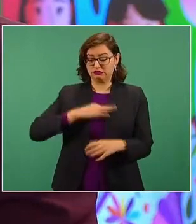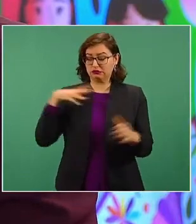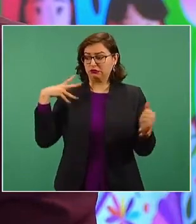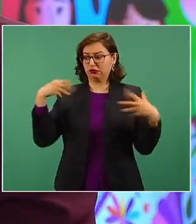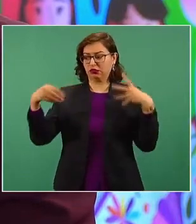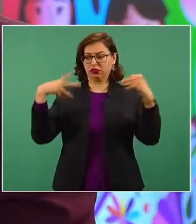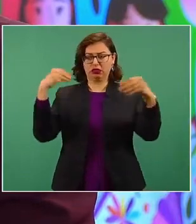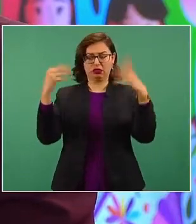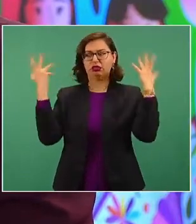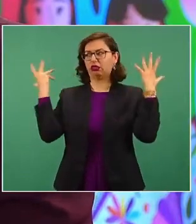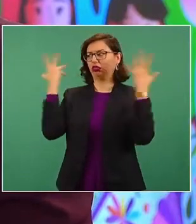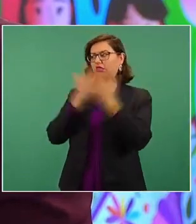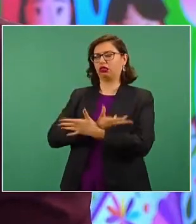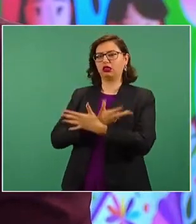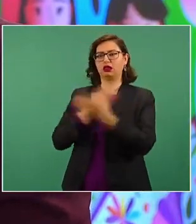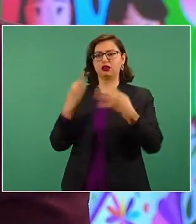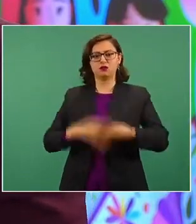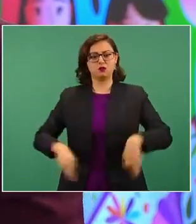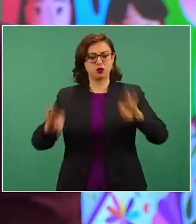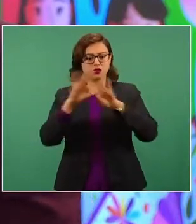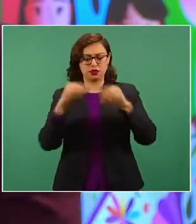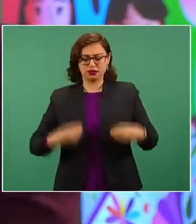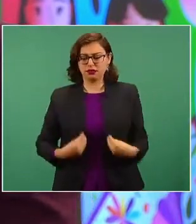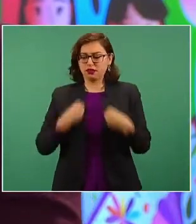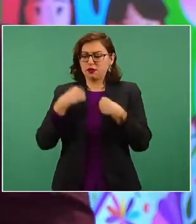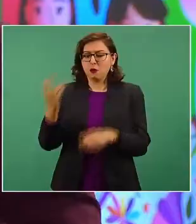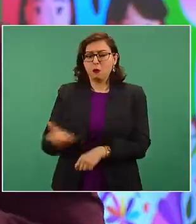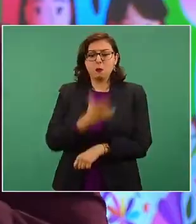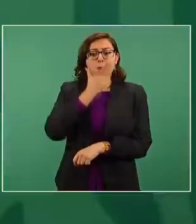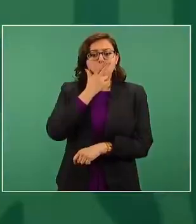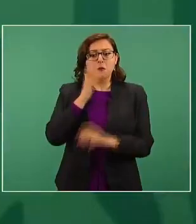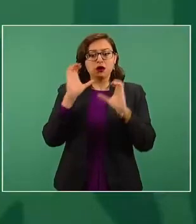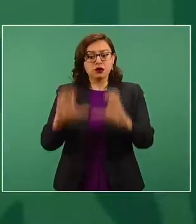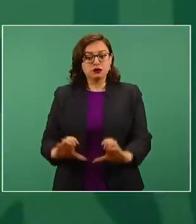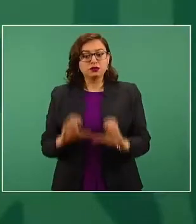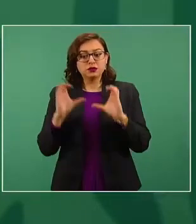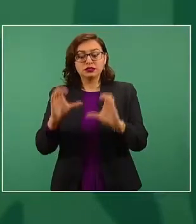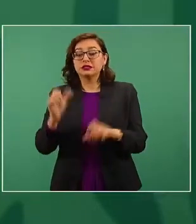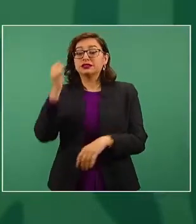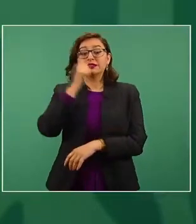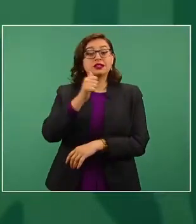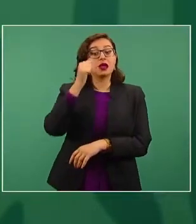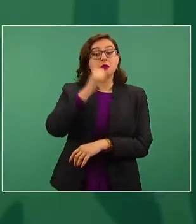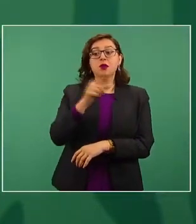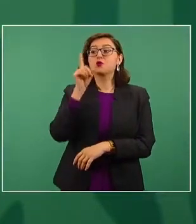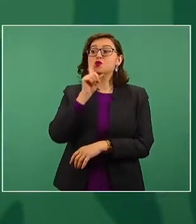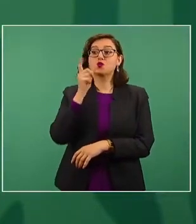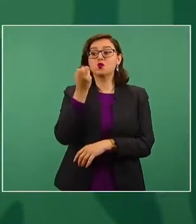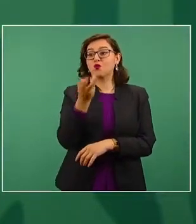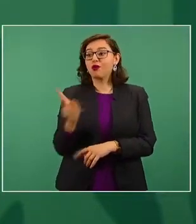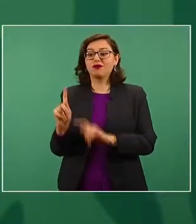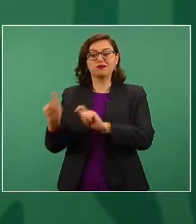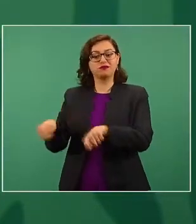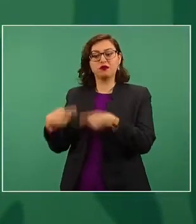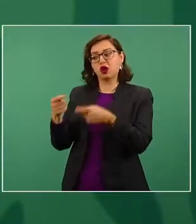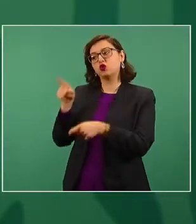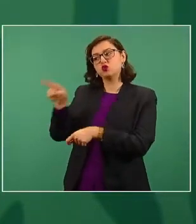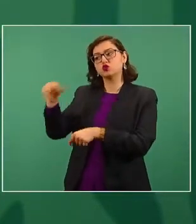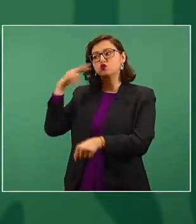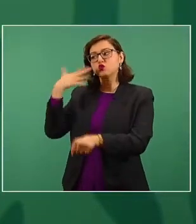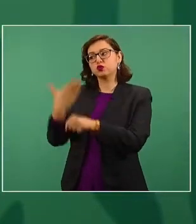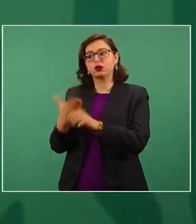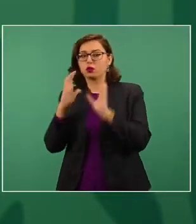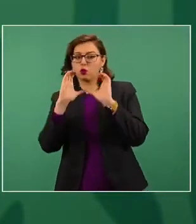vida, y el cuidado ha sido una tarea socialmente asignada a las mujeres. Sin embargo, hoy más